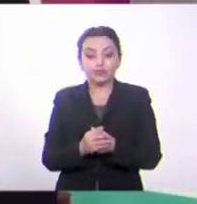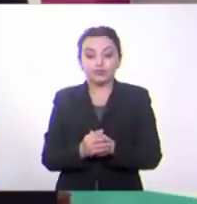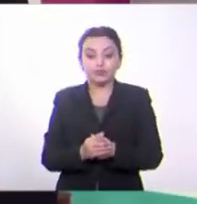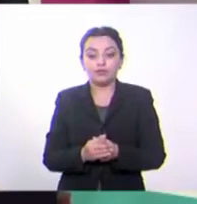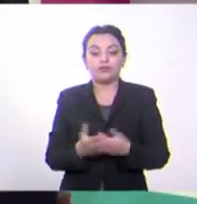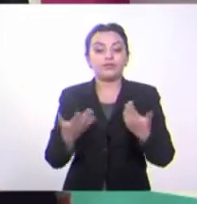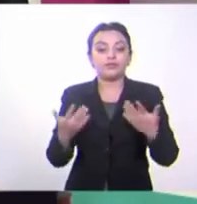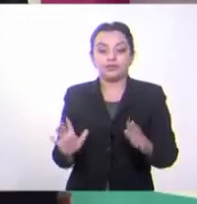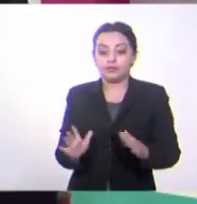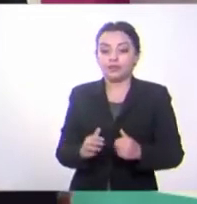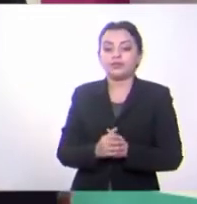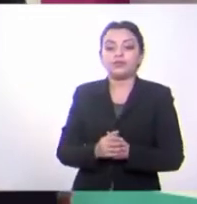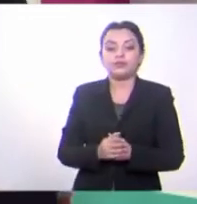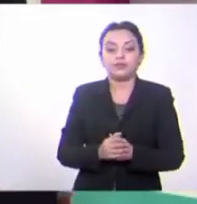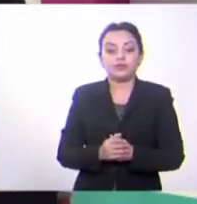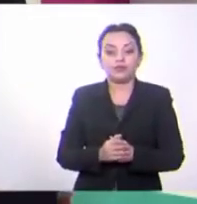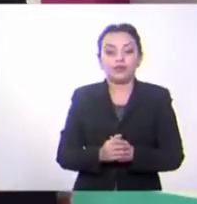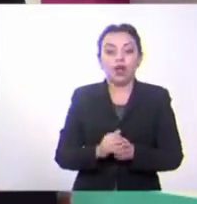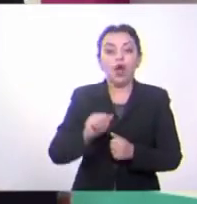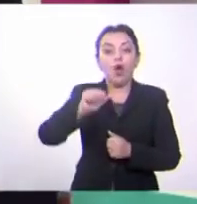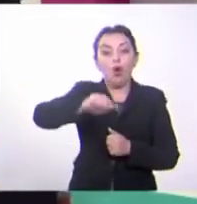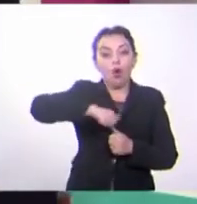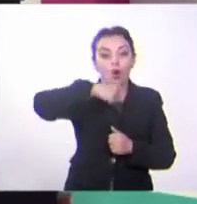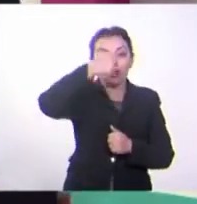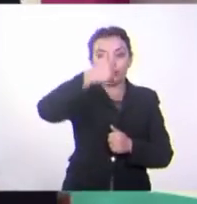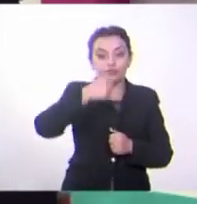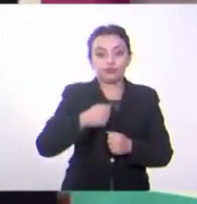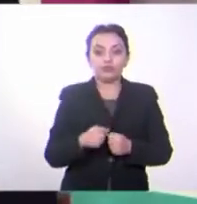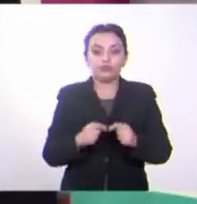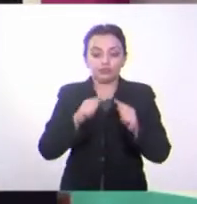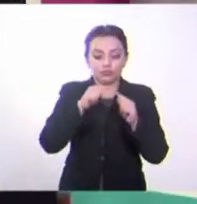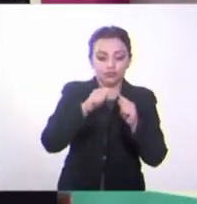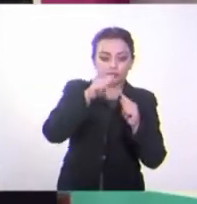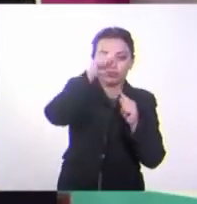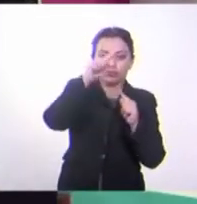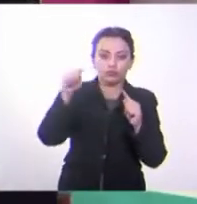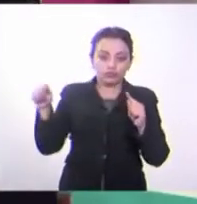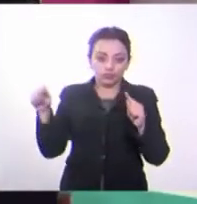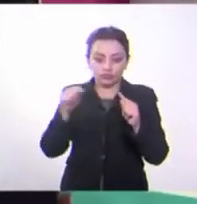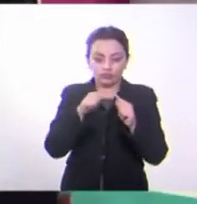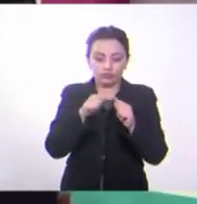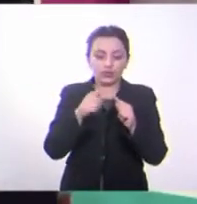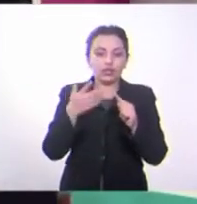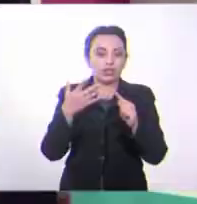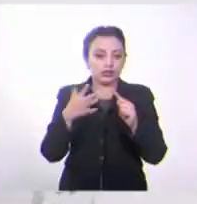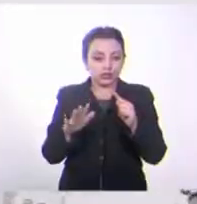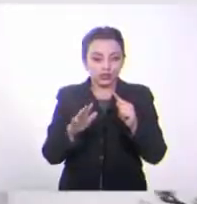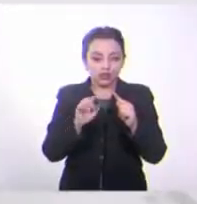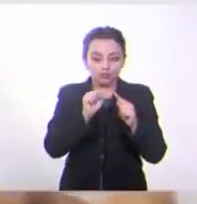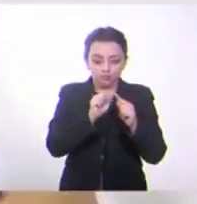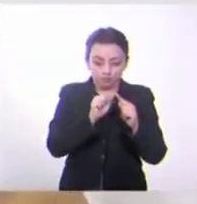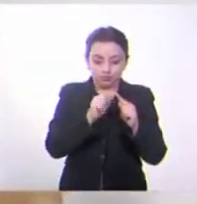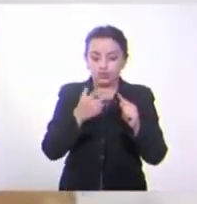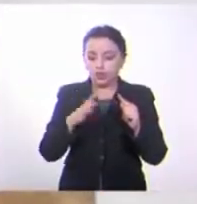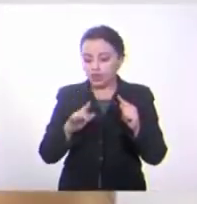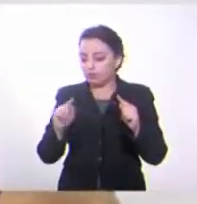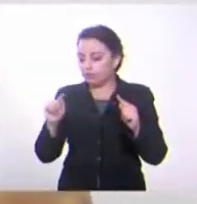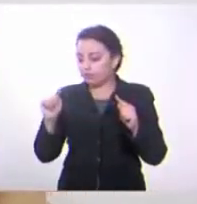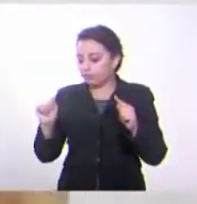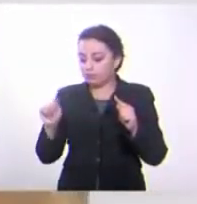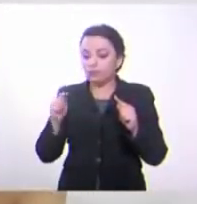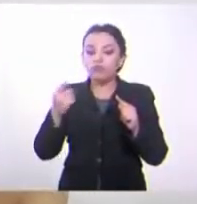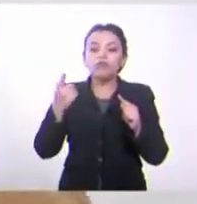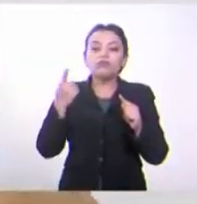Aquí, si te fijas, nosotros vamos acomodando el transportador de tal manera que el centro siempre coincida con el vértice y